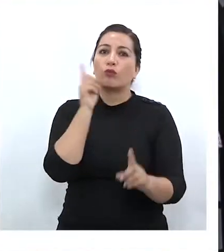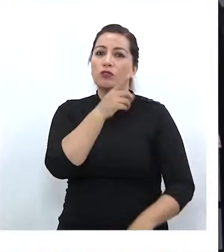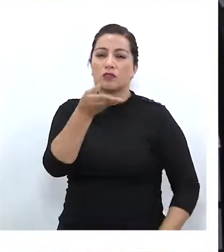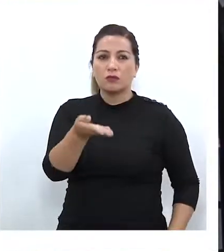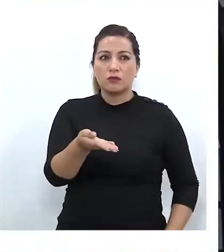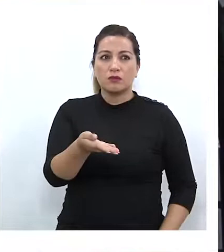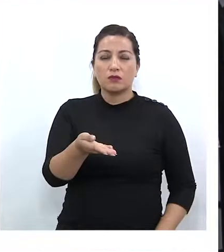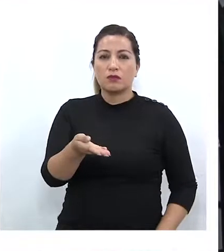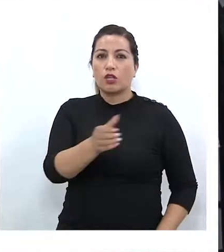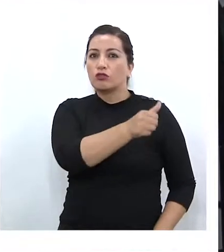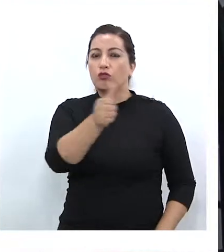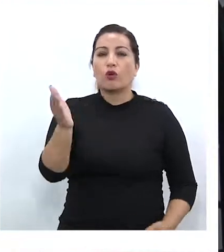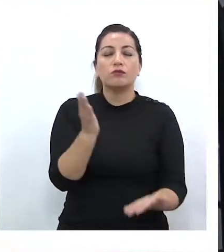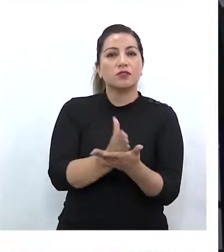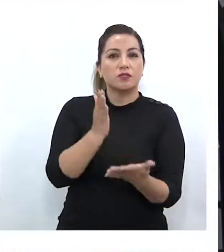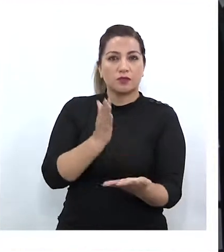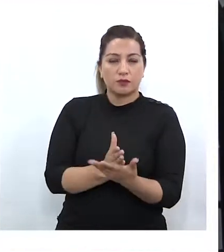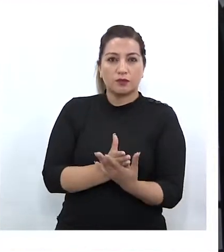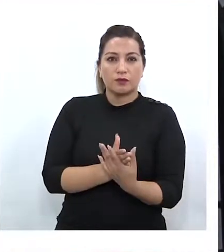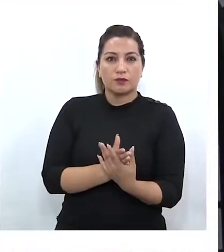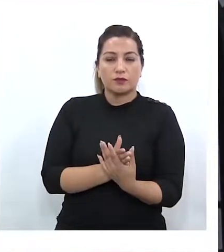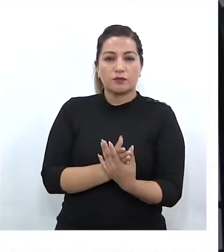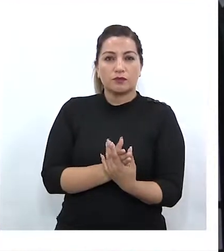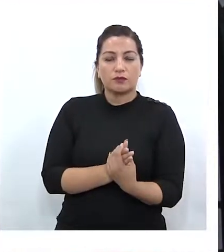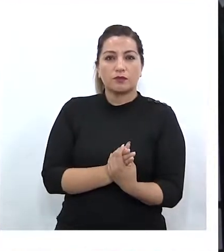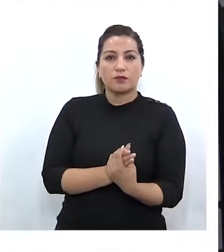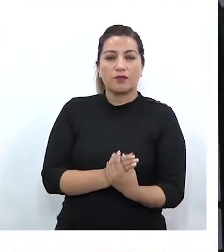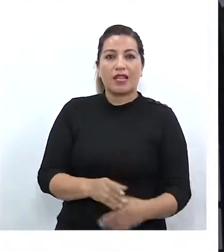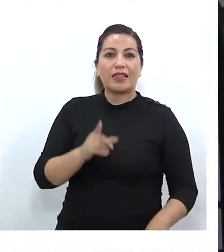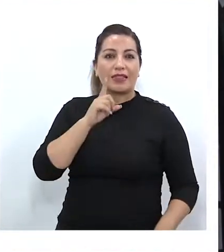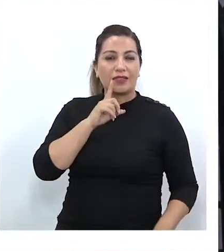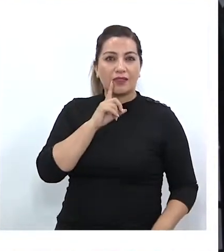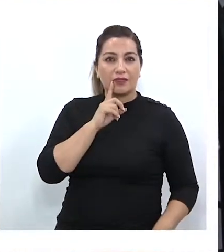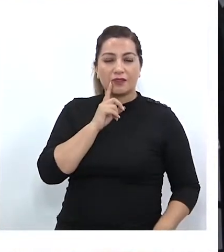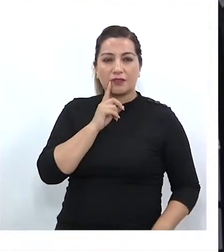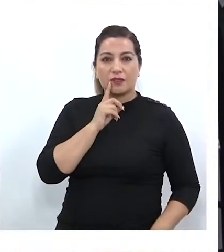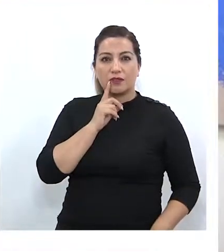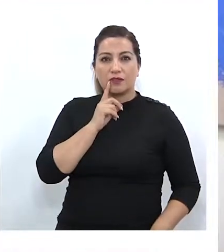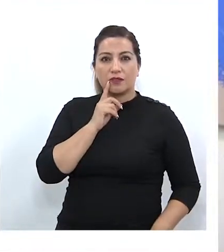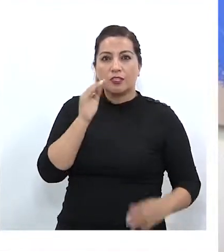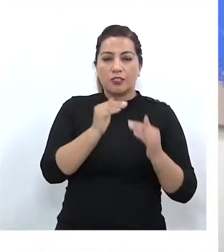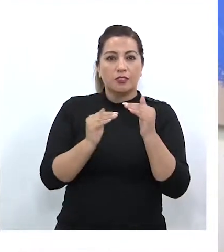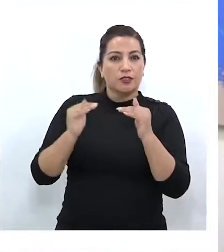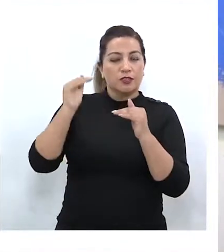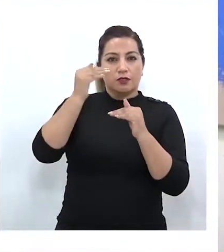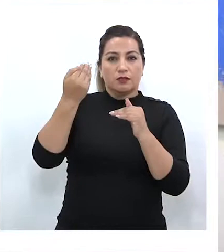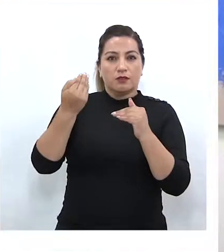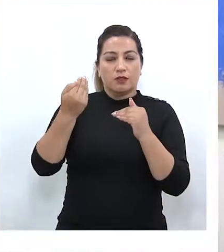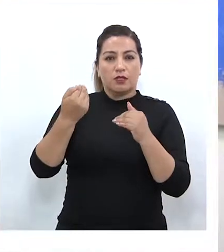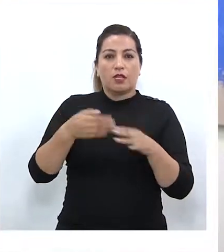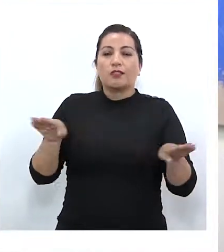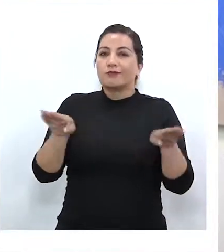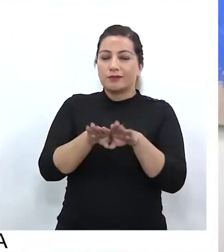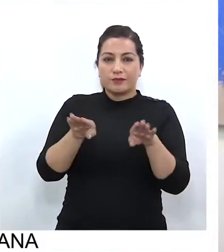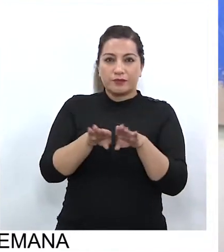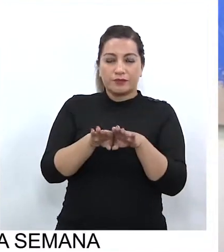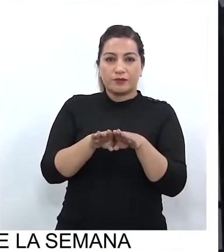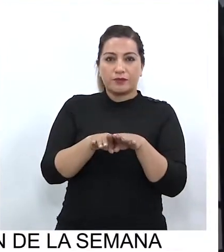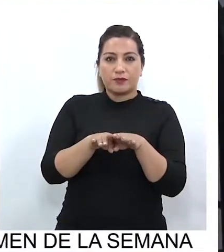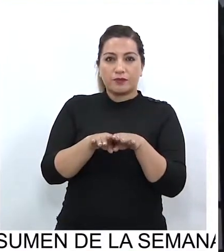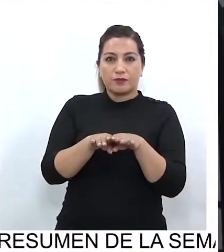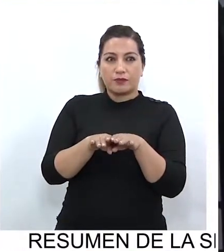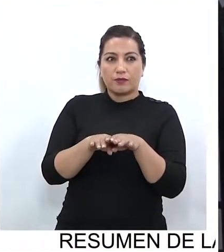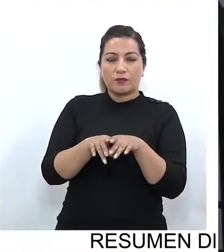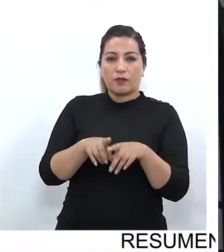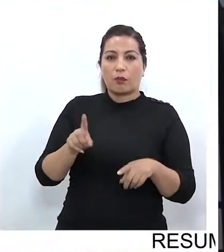en definitiva, es que todos los colegios, según entiendo, tengan un estándar equivalente, digamos, ¿cierto?